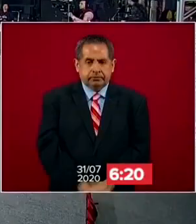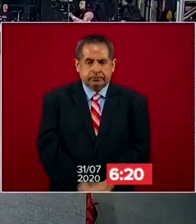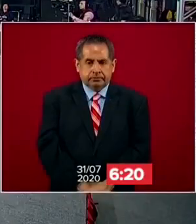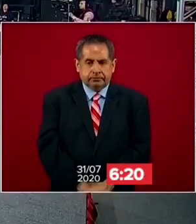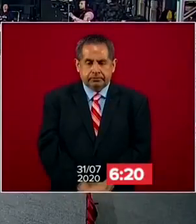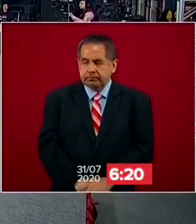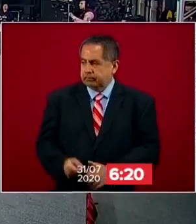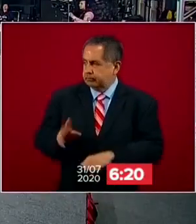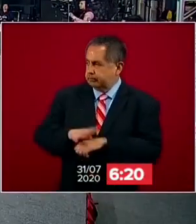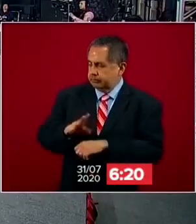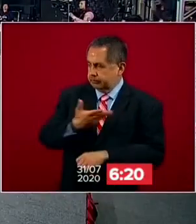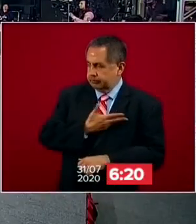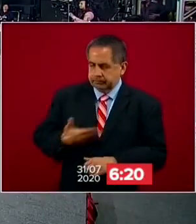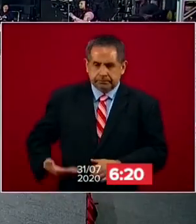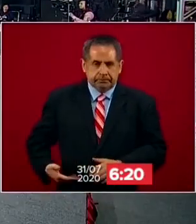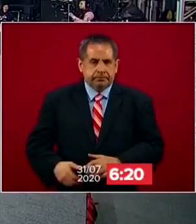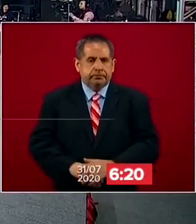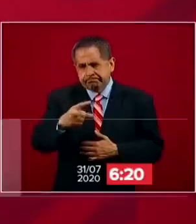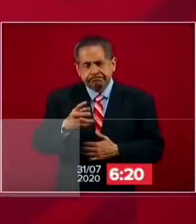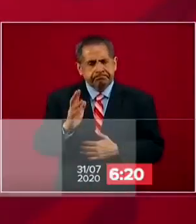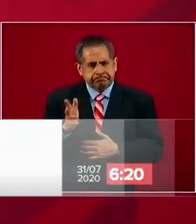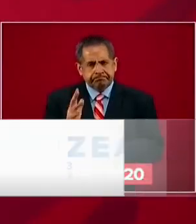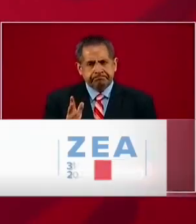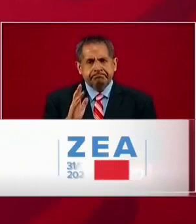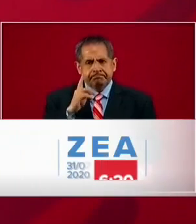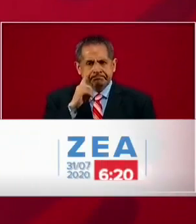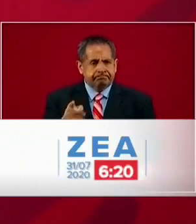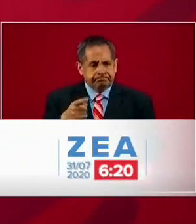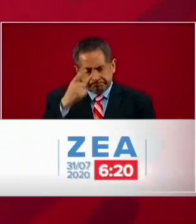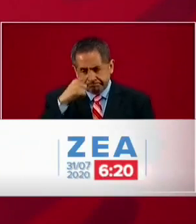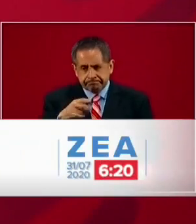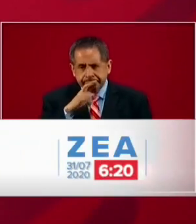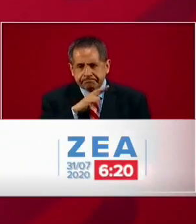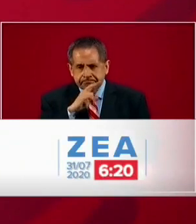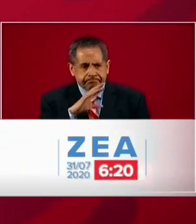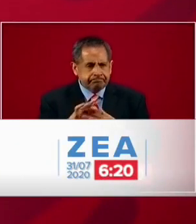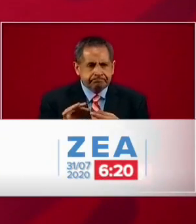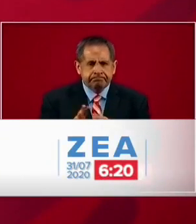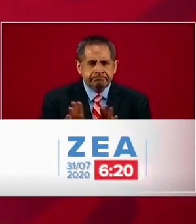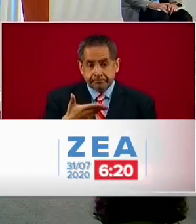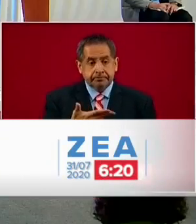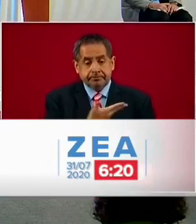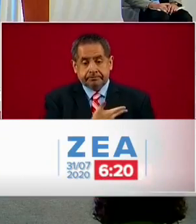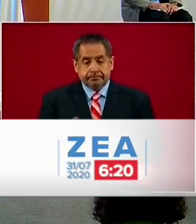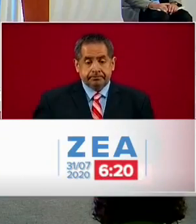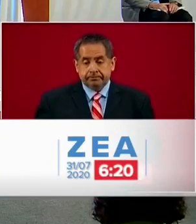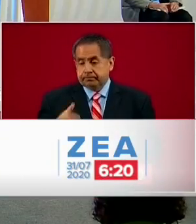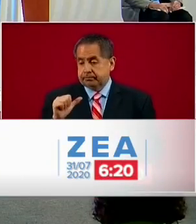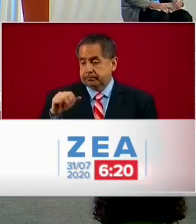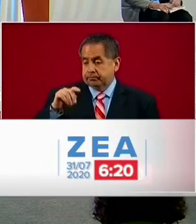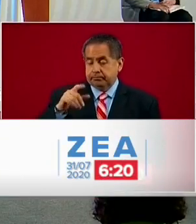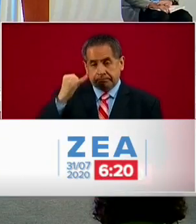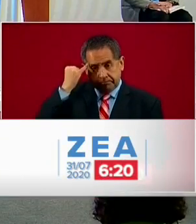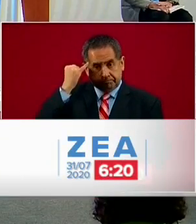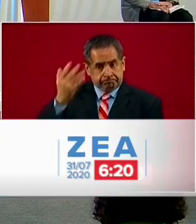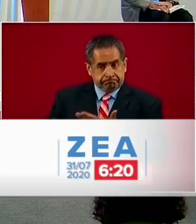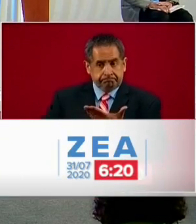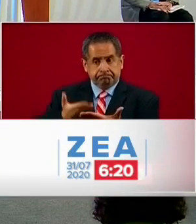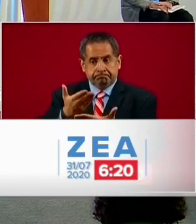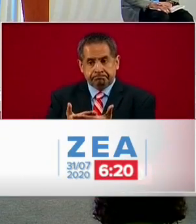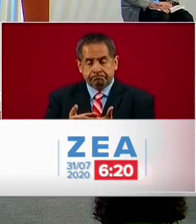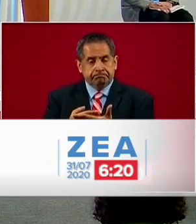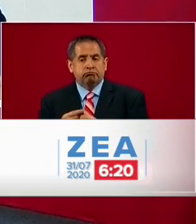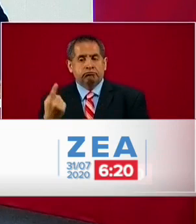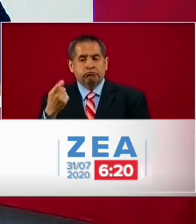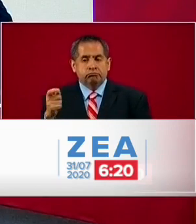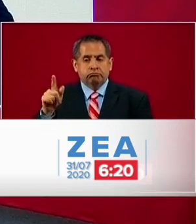COVID-19 que desarrolla la farmacéutica francesa Sanofi y que estaría lista para su aplicación el próximo año. El canciller Marcelo Ebrard explicó que el estudio incluirá